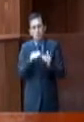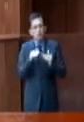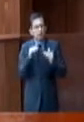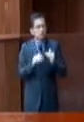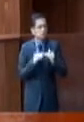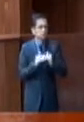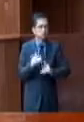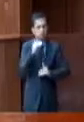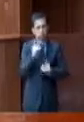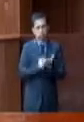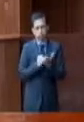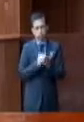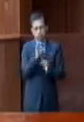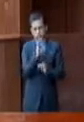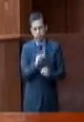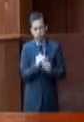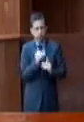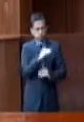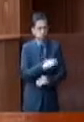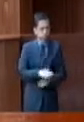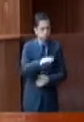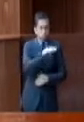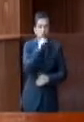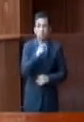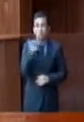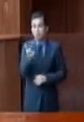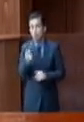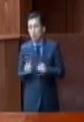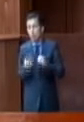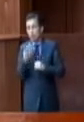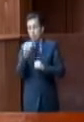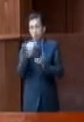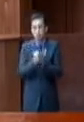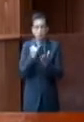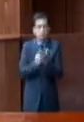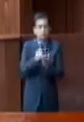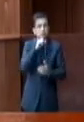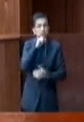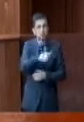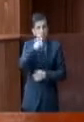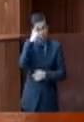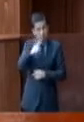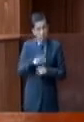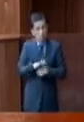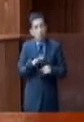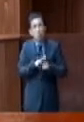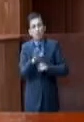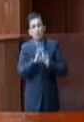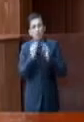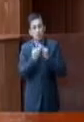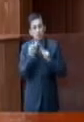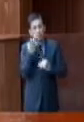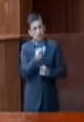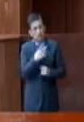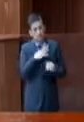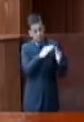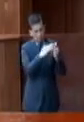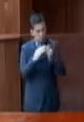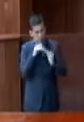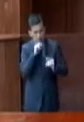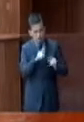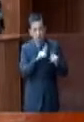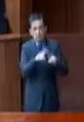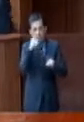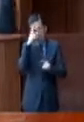económica social la inflación de la moneda las mejores que se le hagan el menaje en que se encuentre en su interior o el posible de lucro que pueda